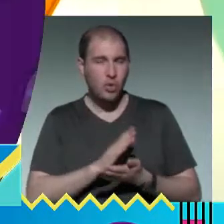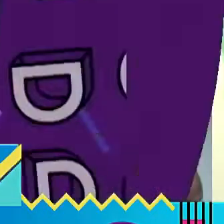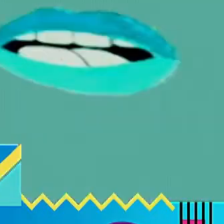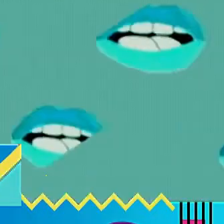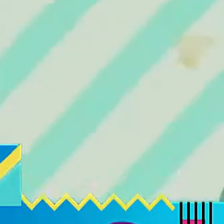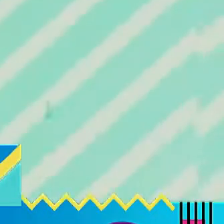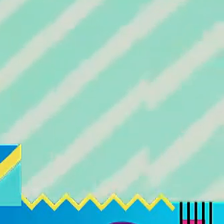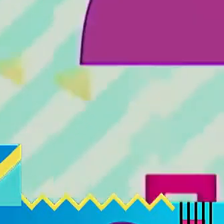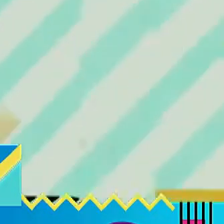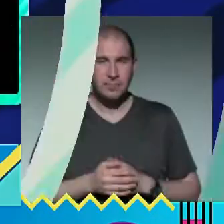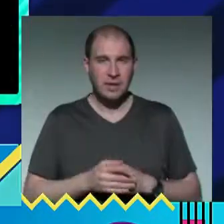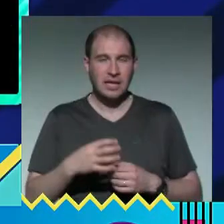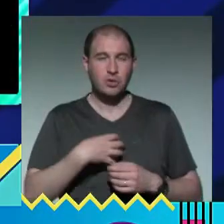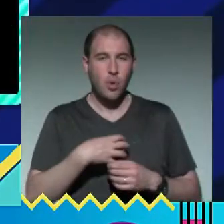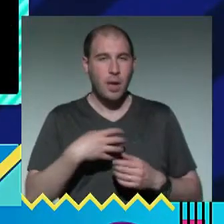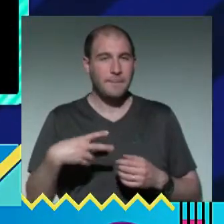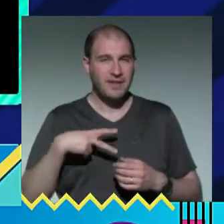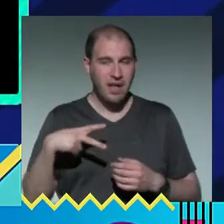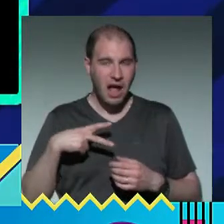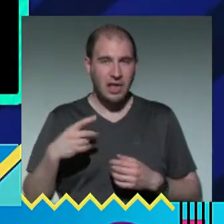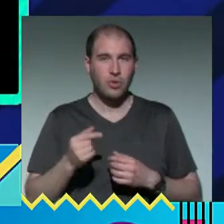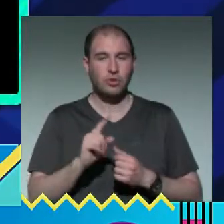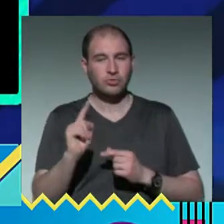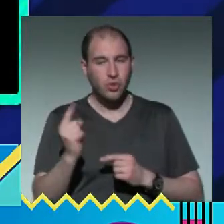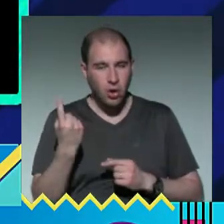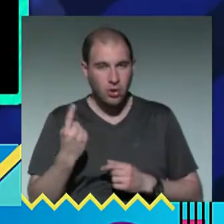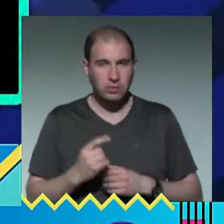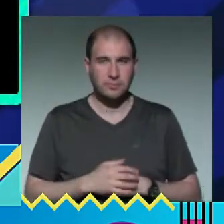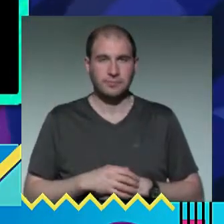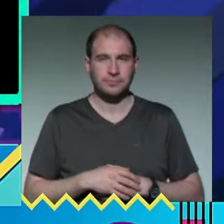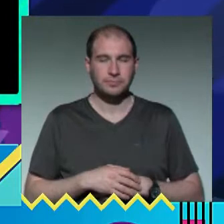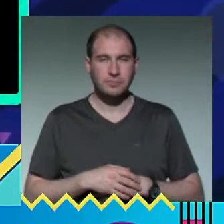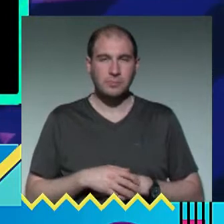liberalismo, basado en la propiedad privada, en el individuo. Es decir,